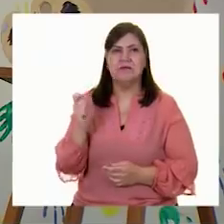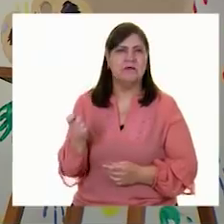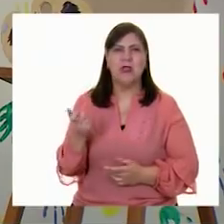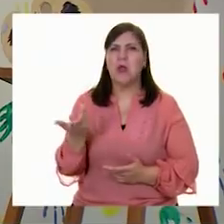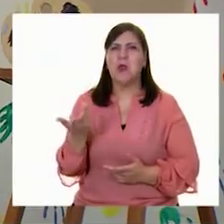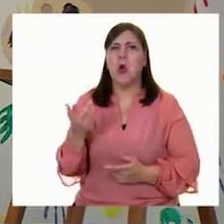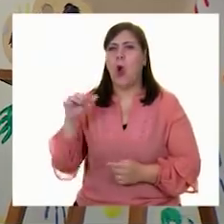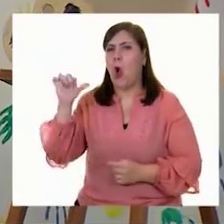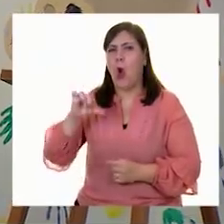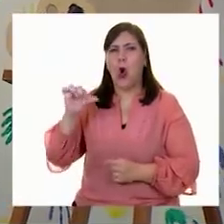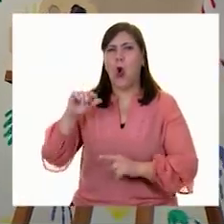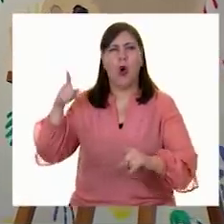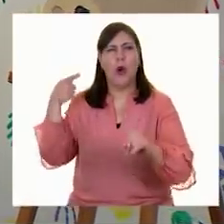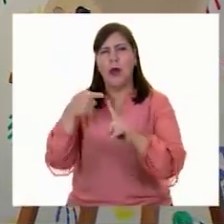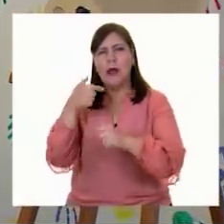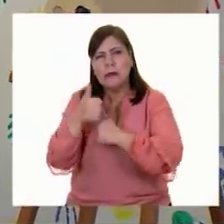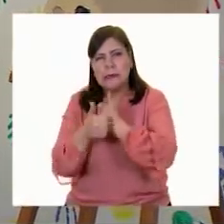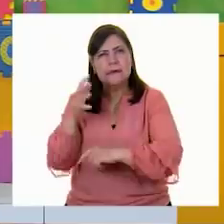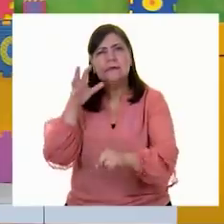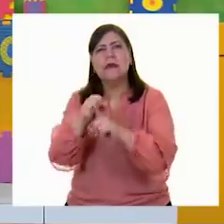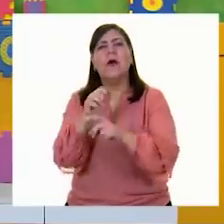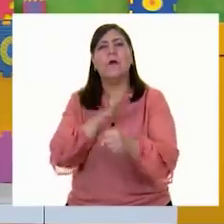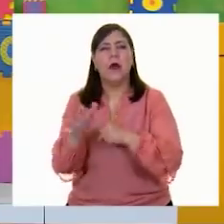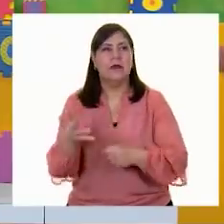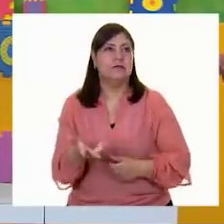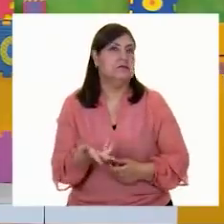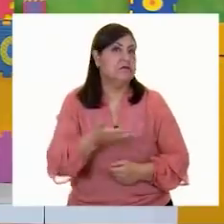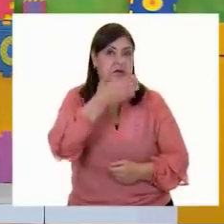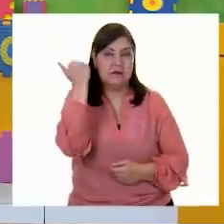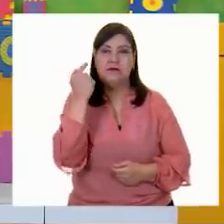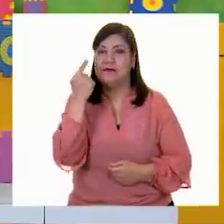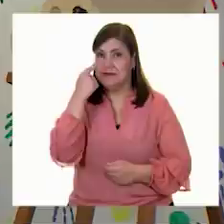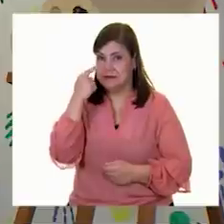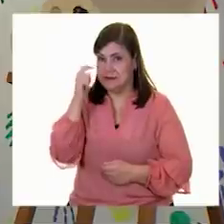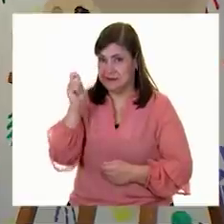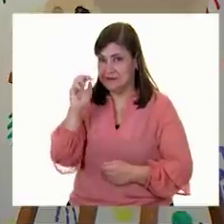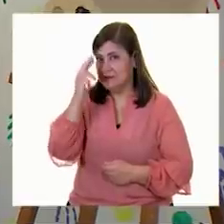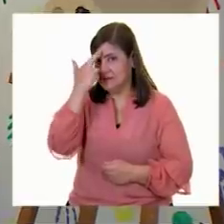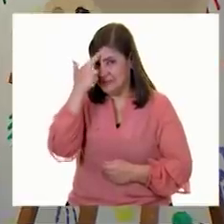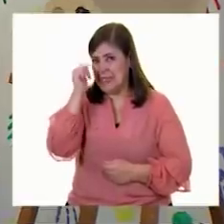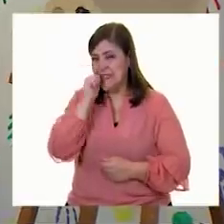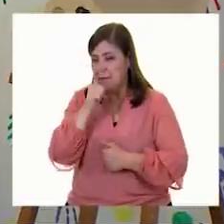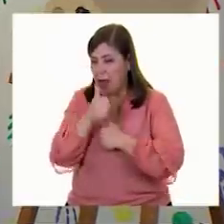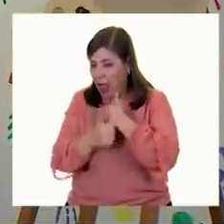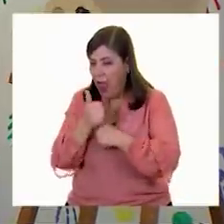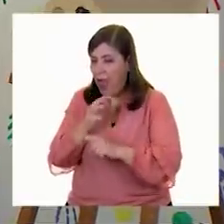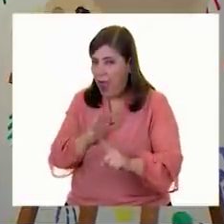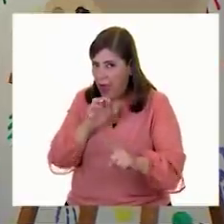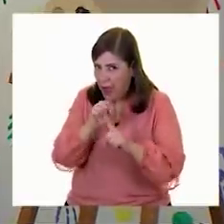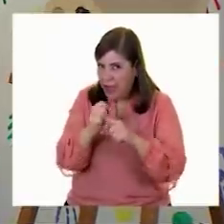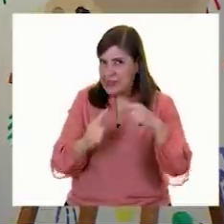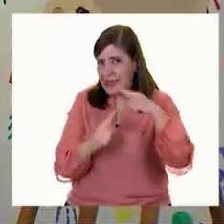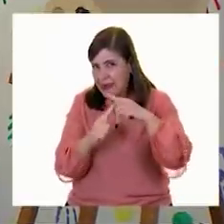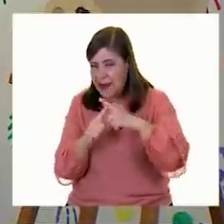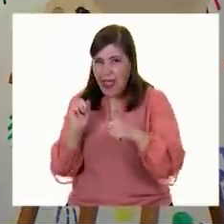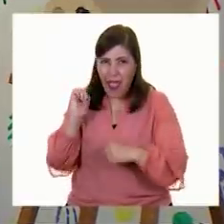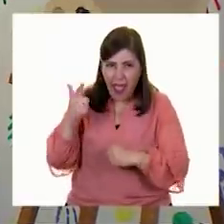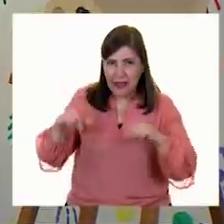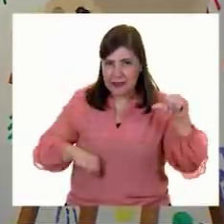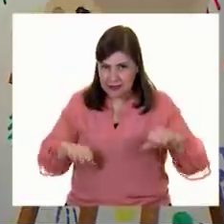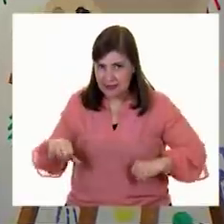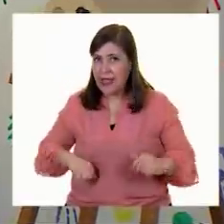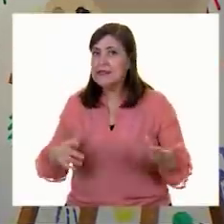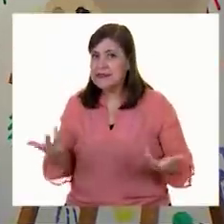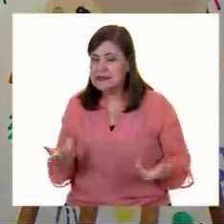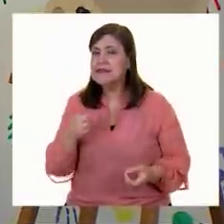será el reto de hoy? No sé. Recuerden que siempre hacemos un reto. Sí. Así que nuestro reto de hoy